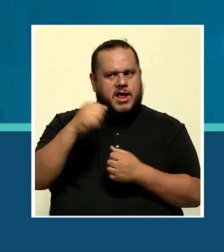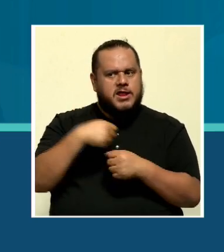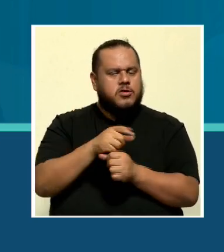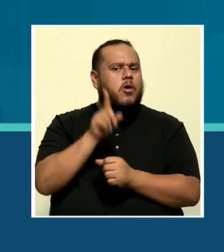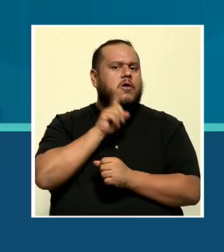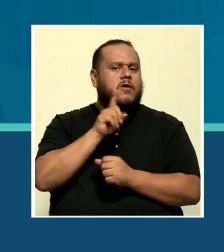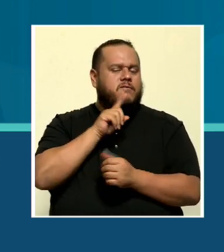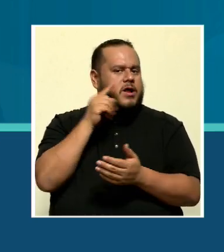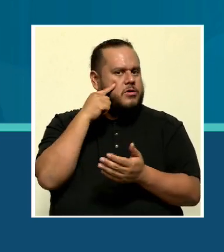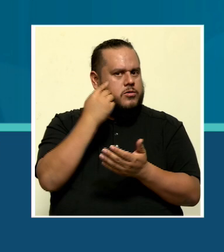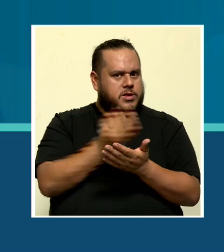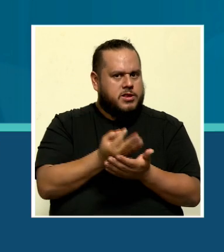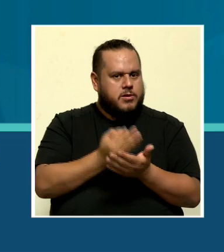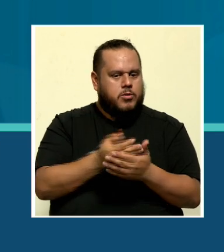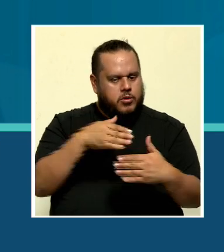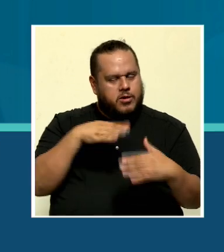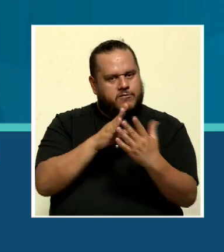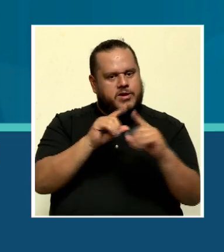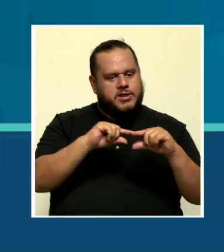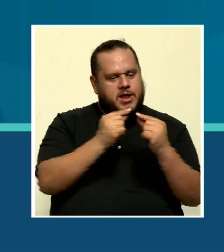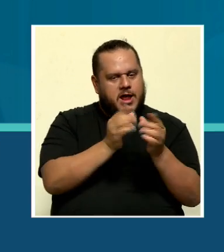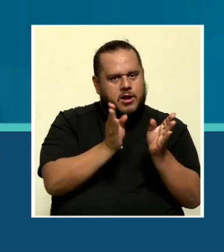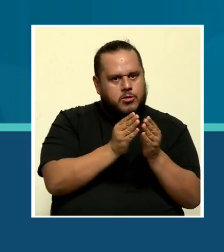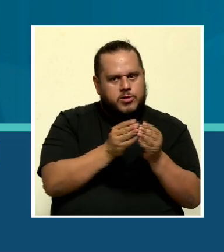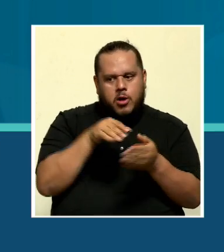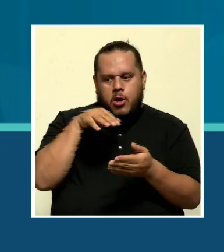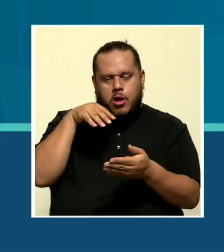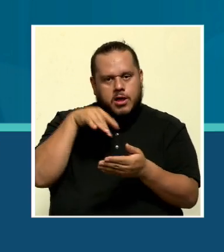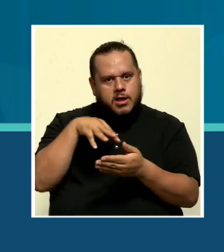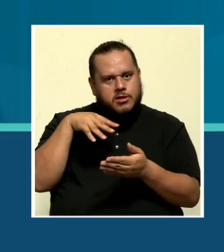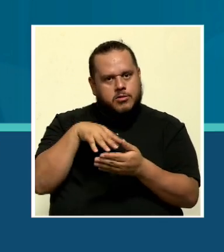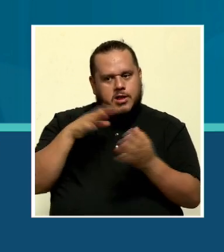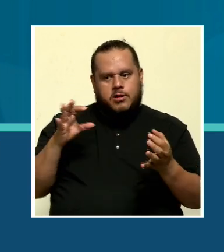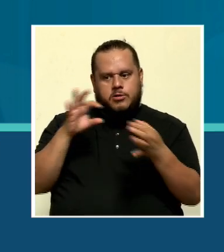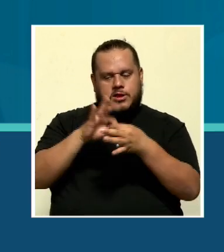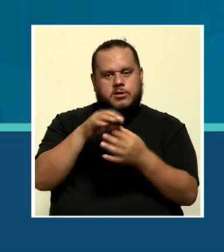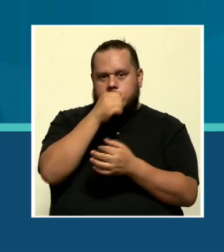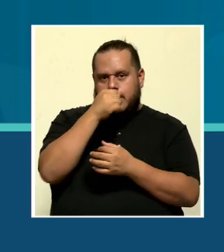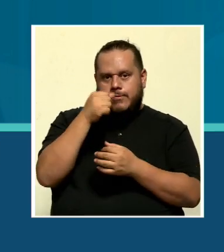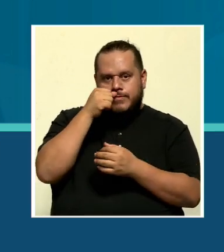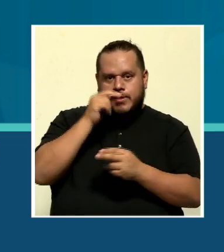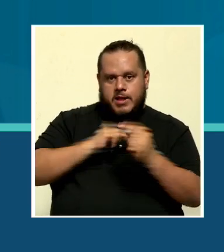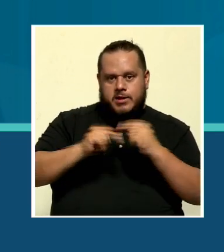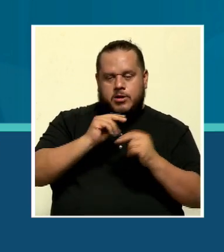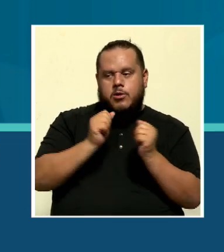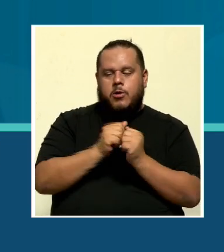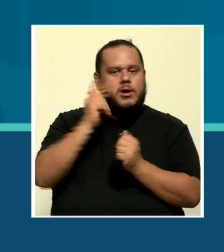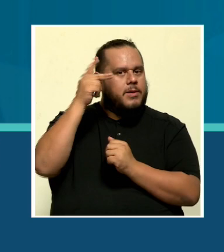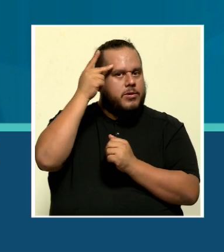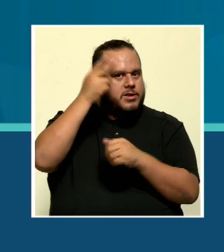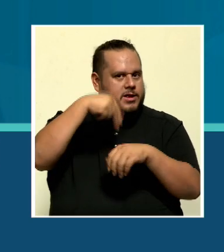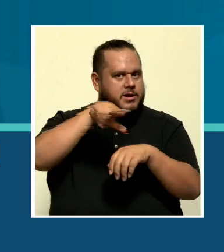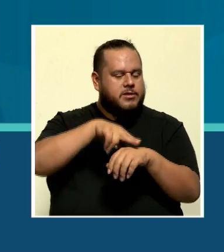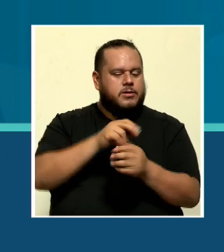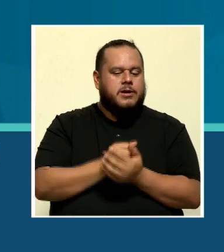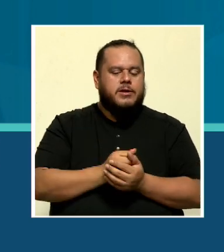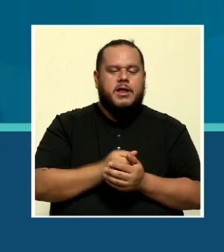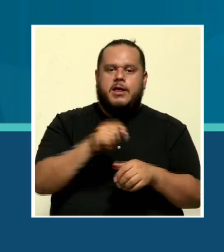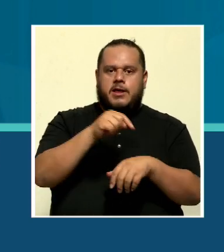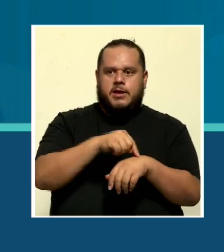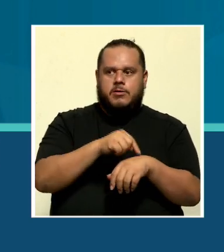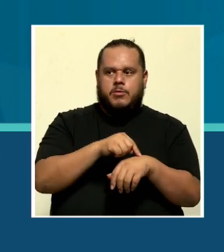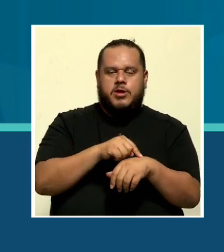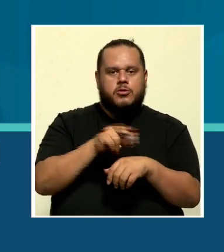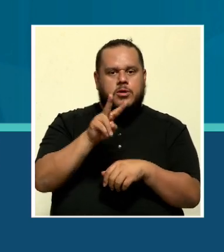testimonio ante la comisión que estudiaba los nexos del narcotráfico con la política nacional. En el momento en